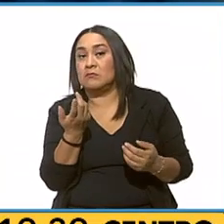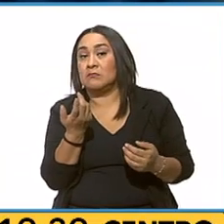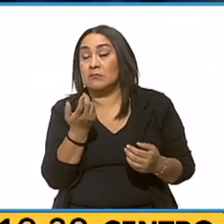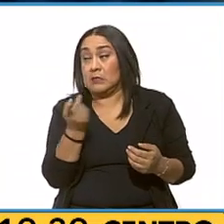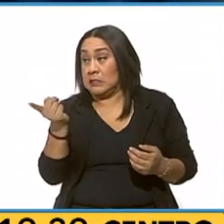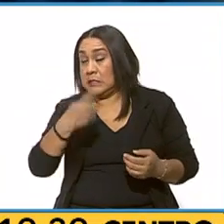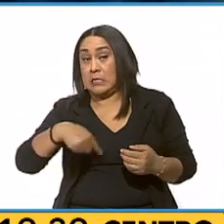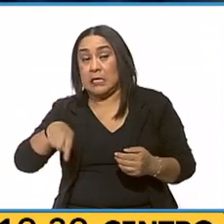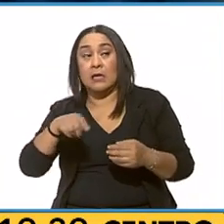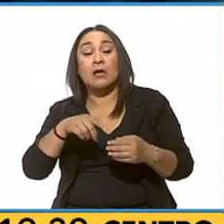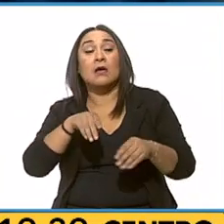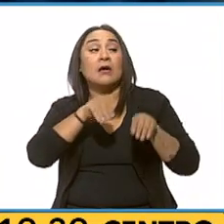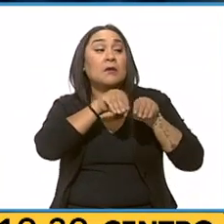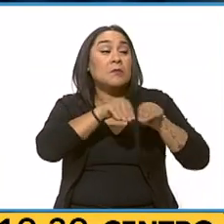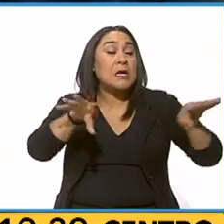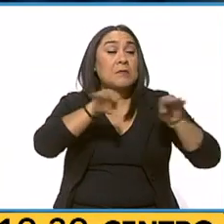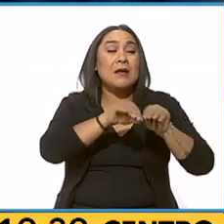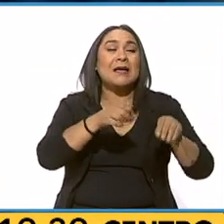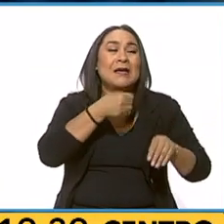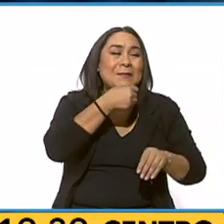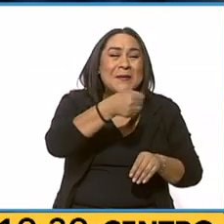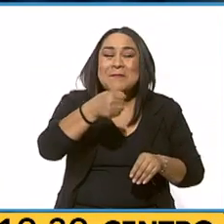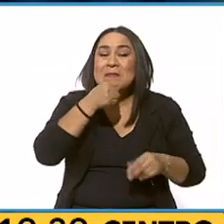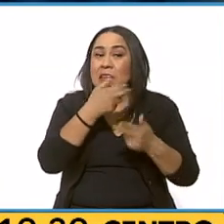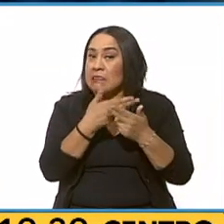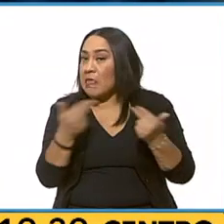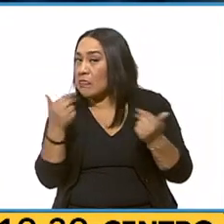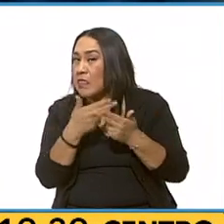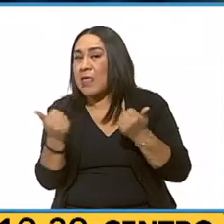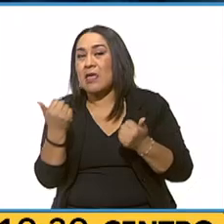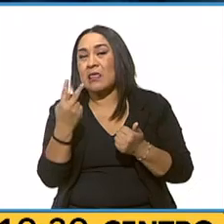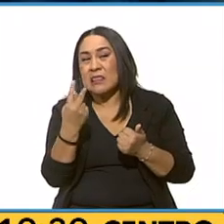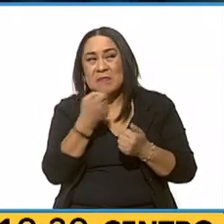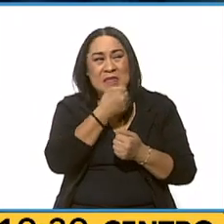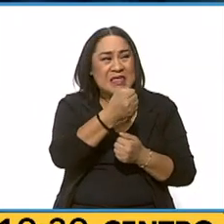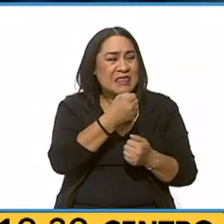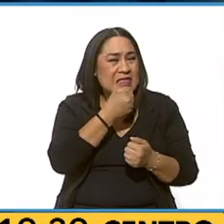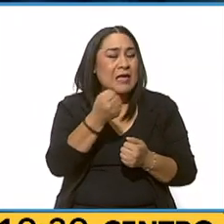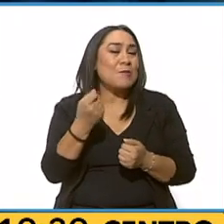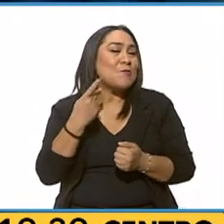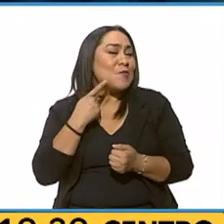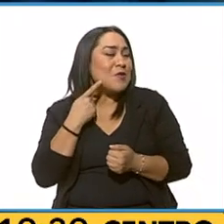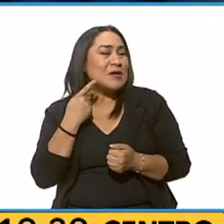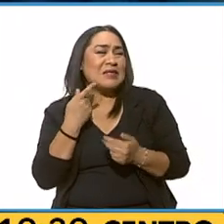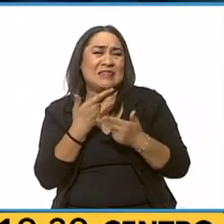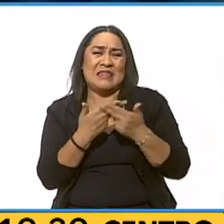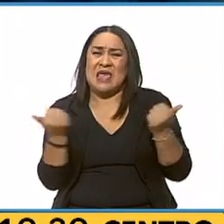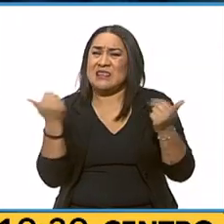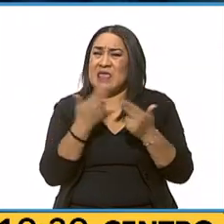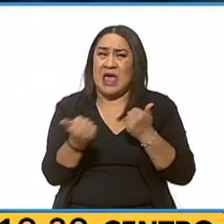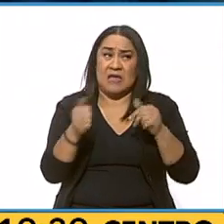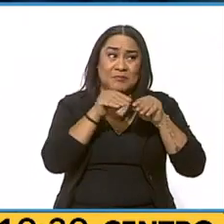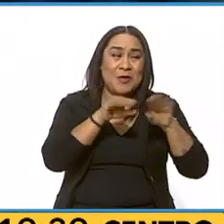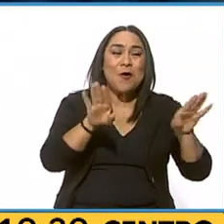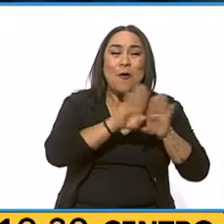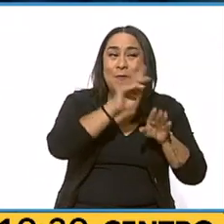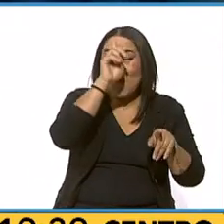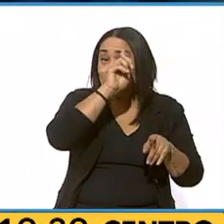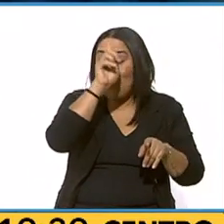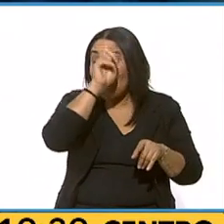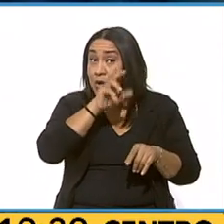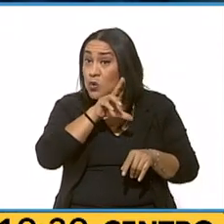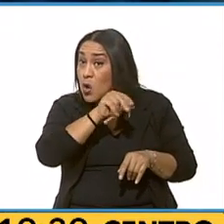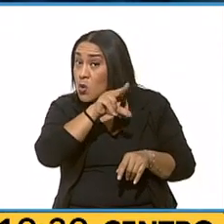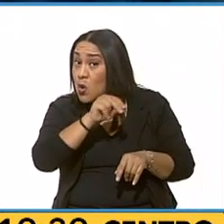calla, a comunicadores, a medios, a actores políticos trascendentales, y por el